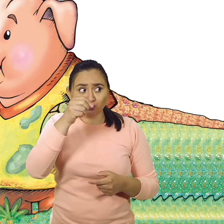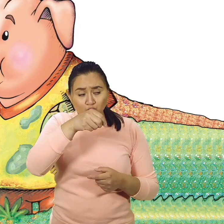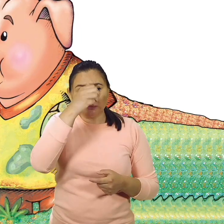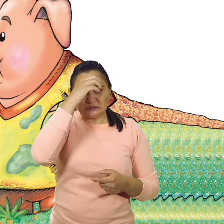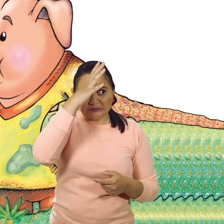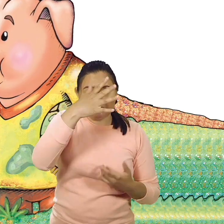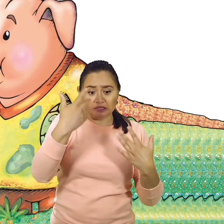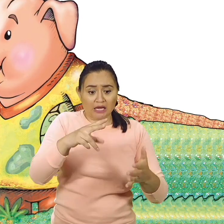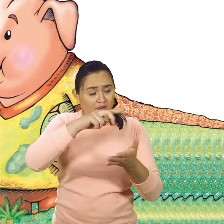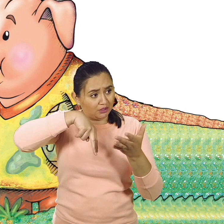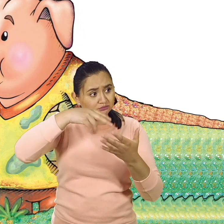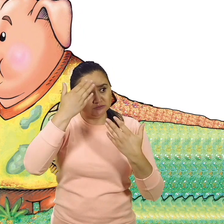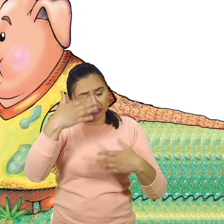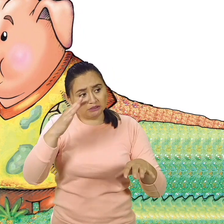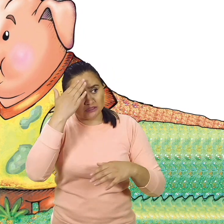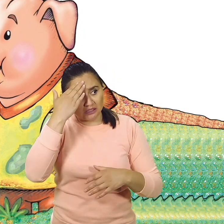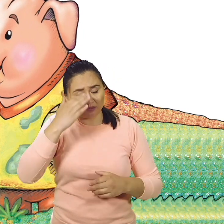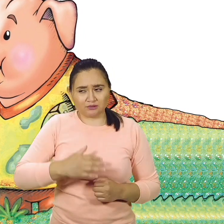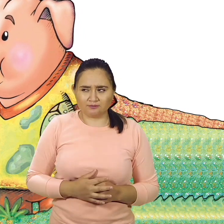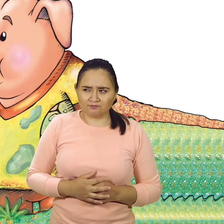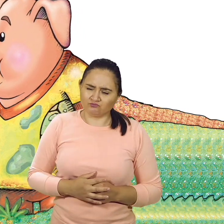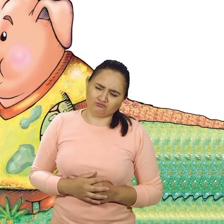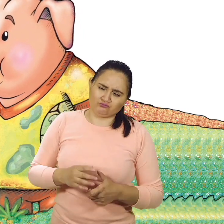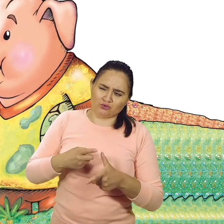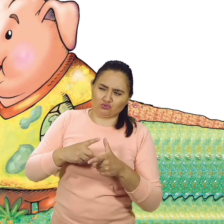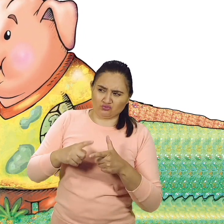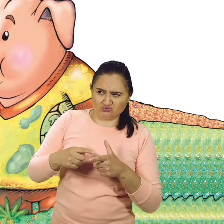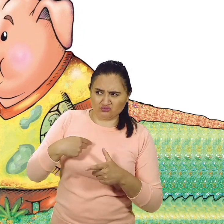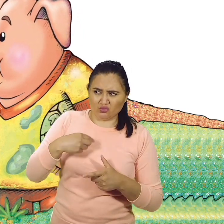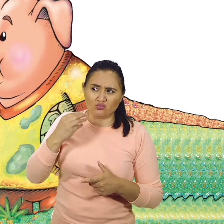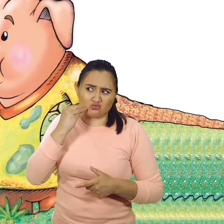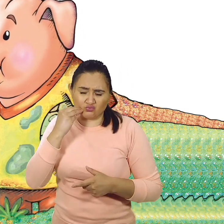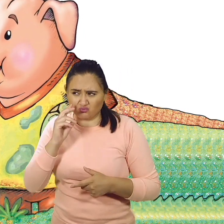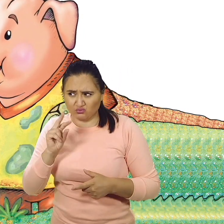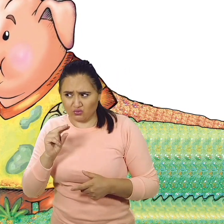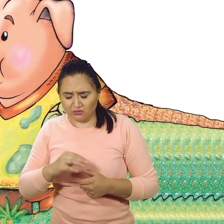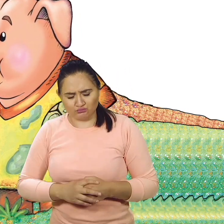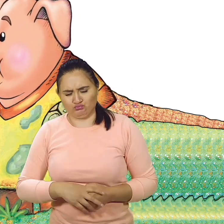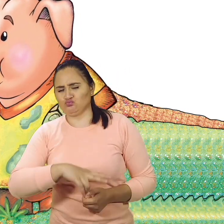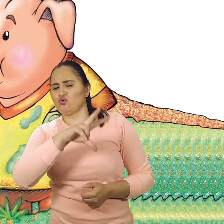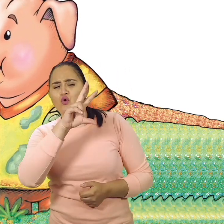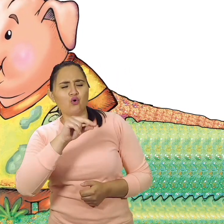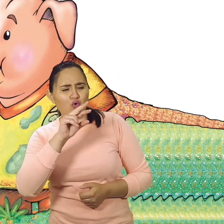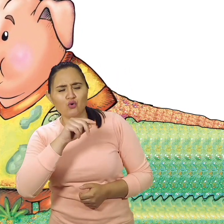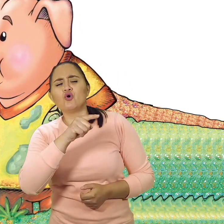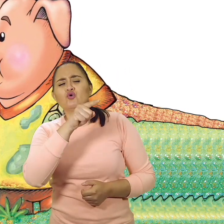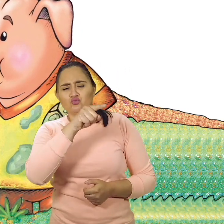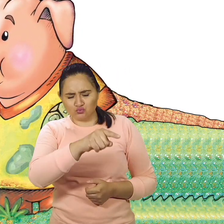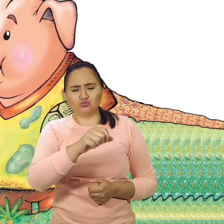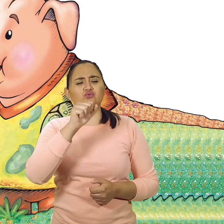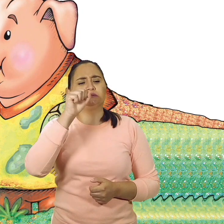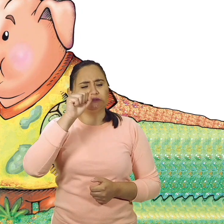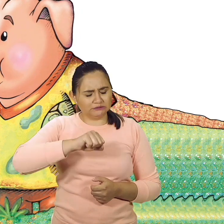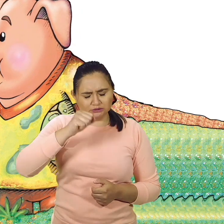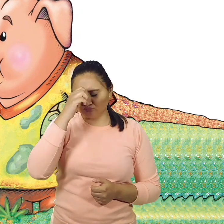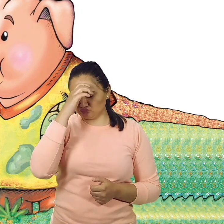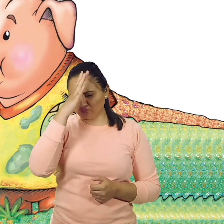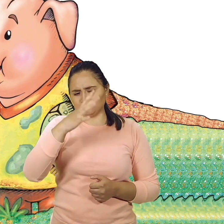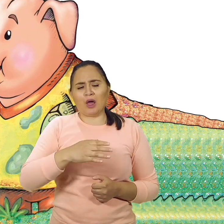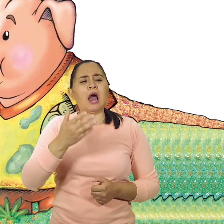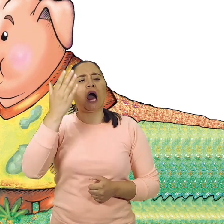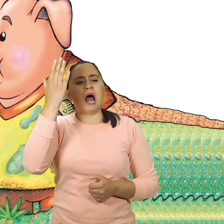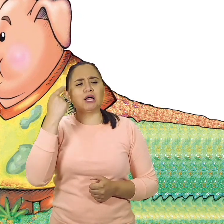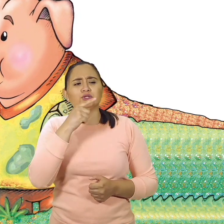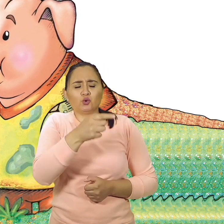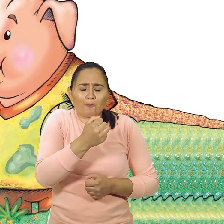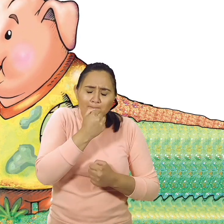leer. Entonces, ¿tú no crees que yo por ser burro sea tonto? No, antes pensaba que